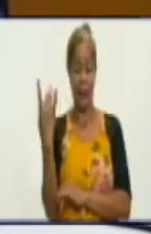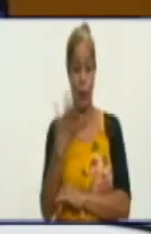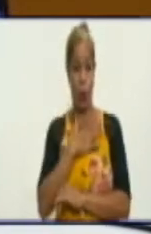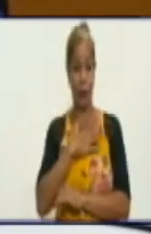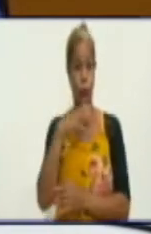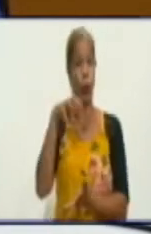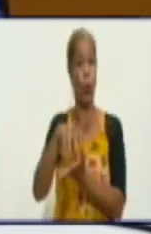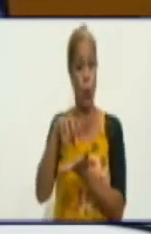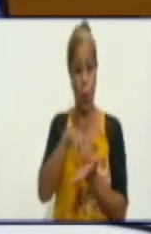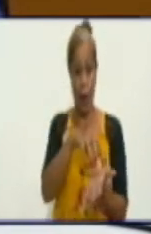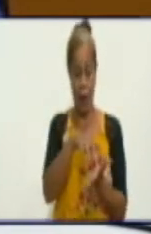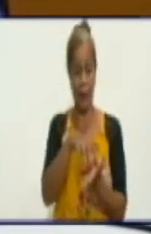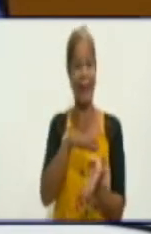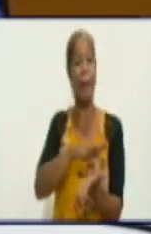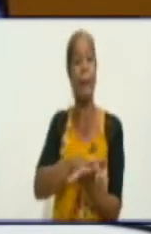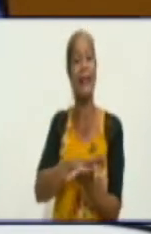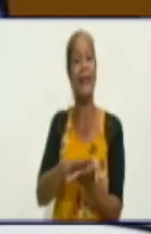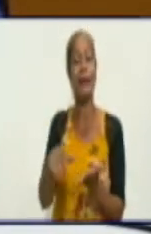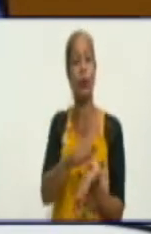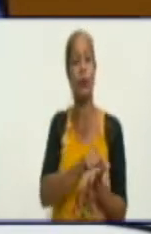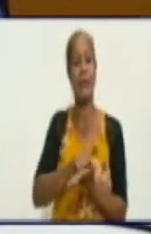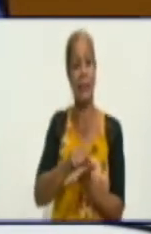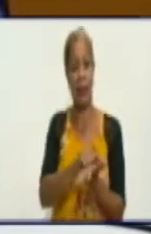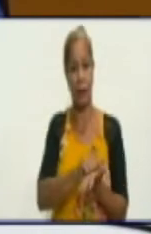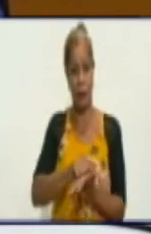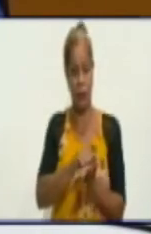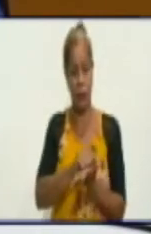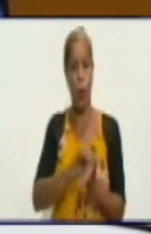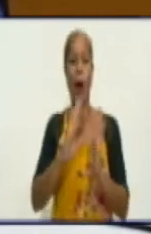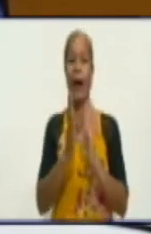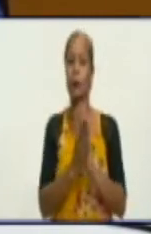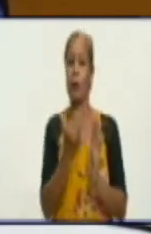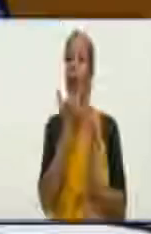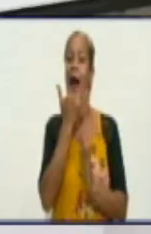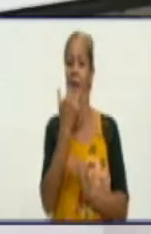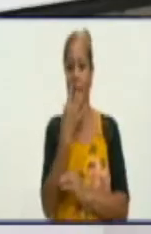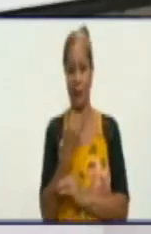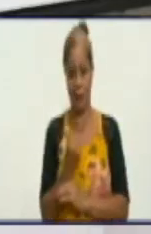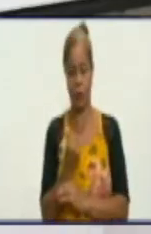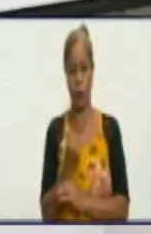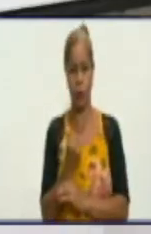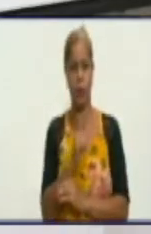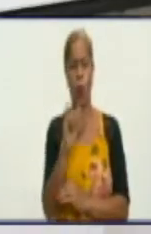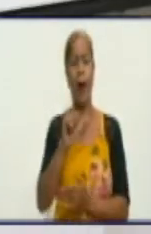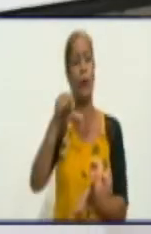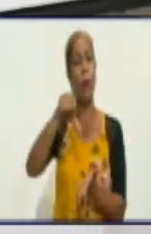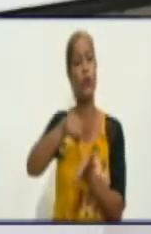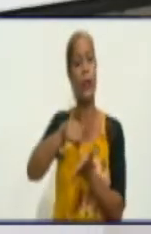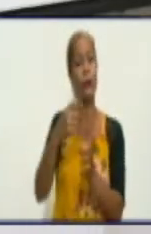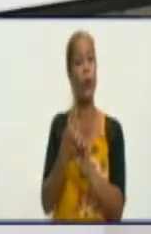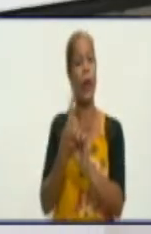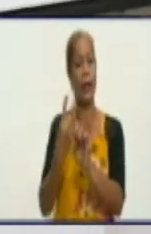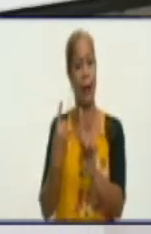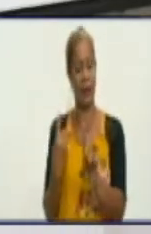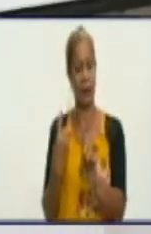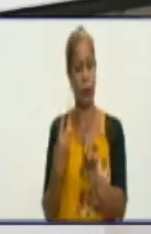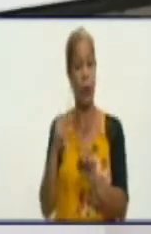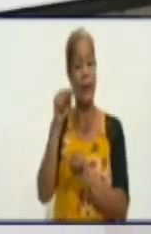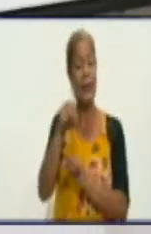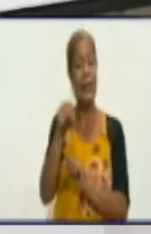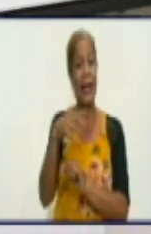servicio directamente a los que han sido afectados por la pandemia como centro de aislamiento, y que de ellos